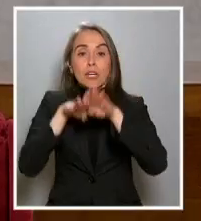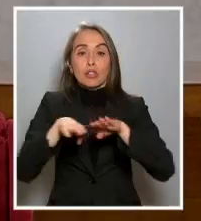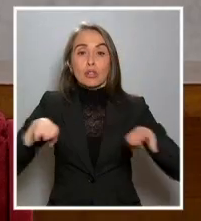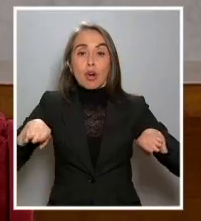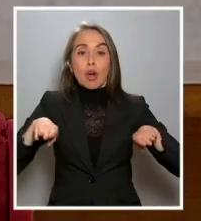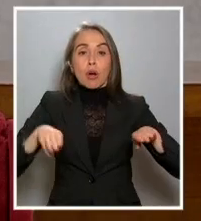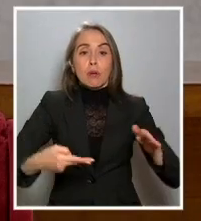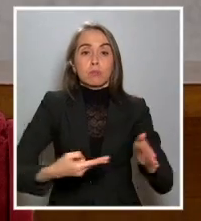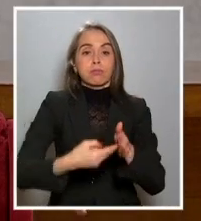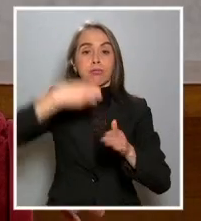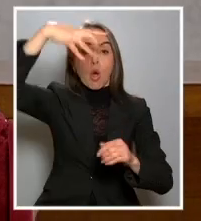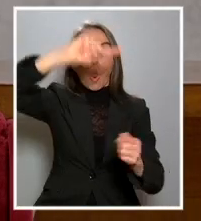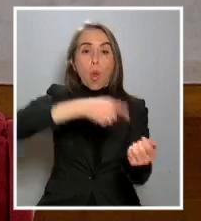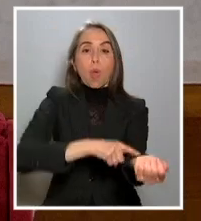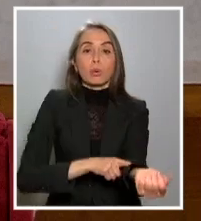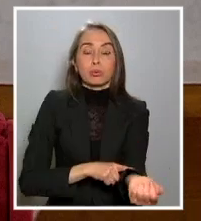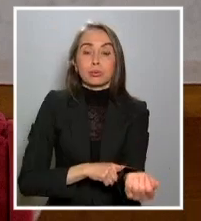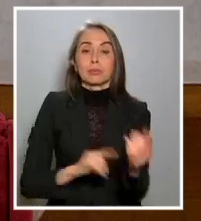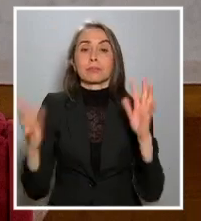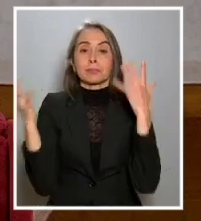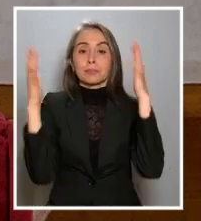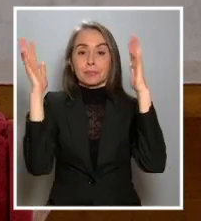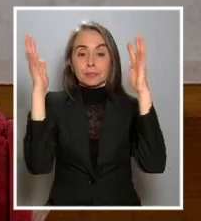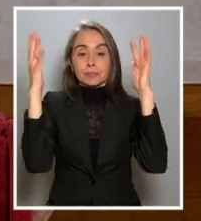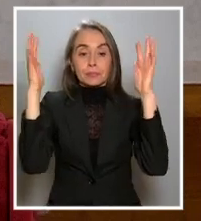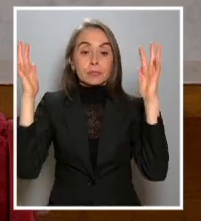buses eléctricos. En esto,